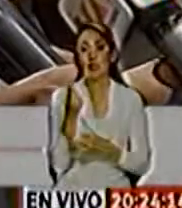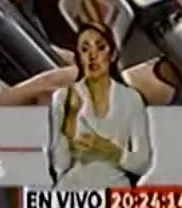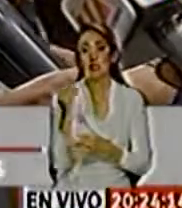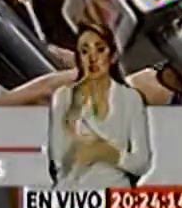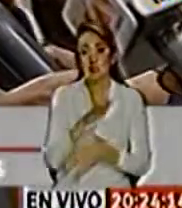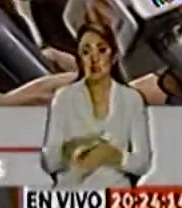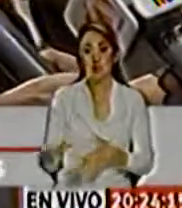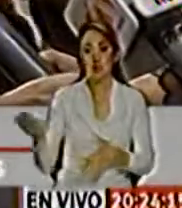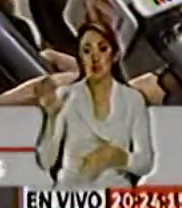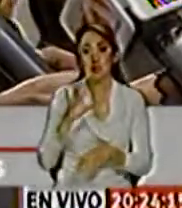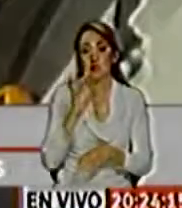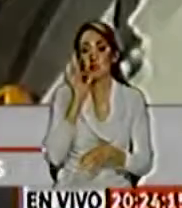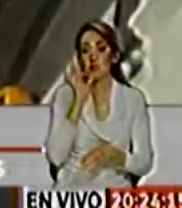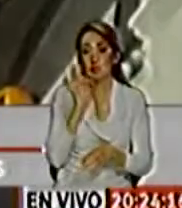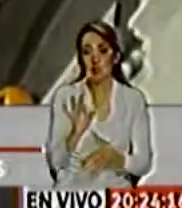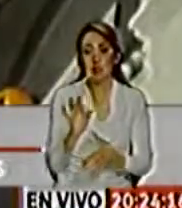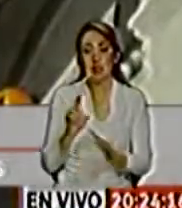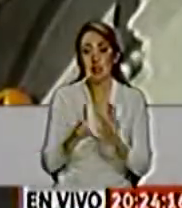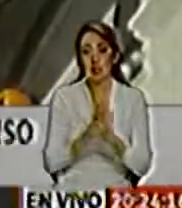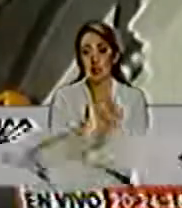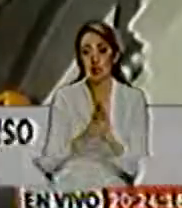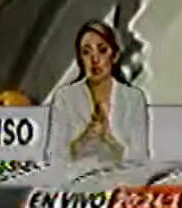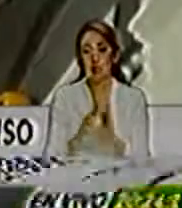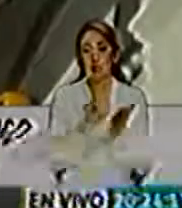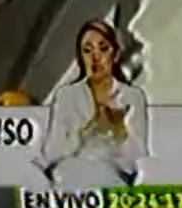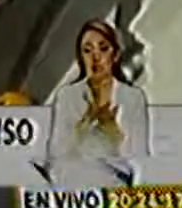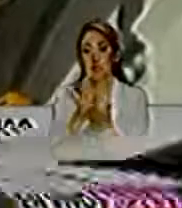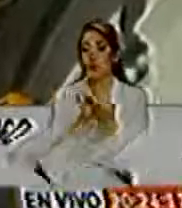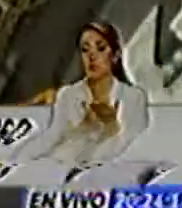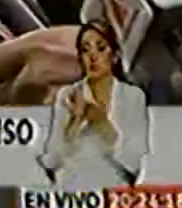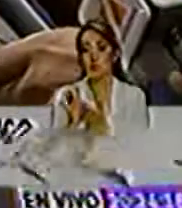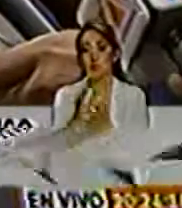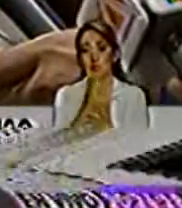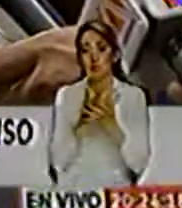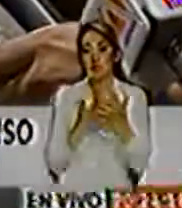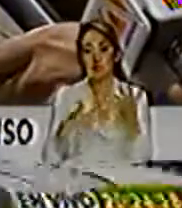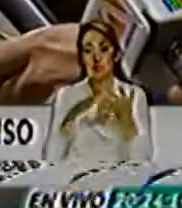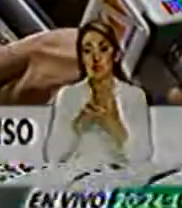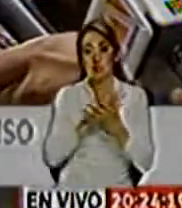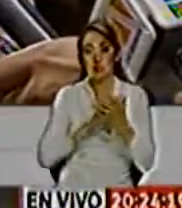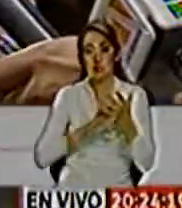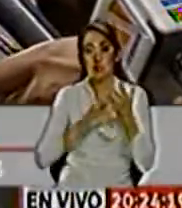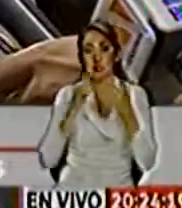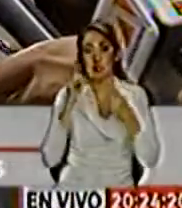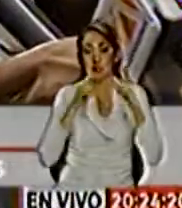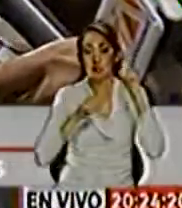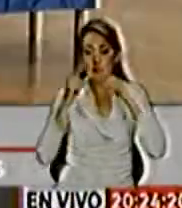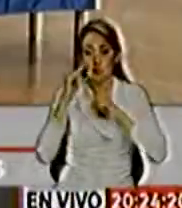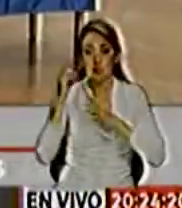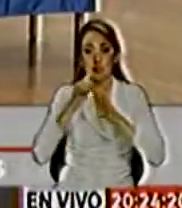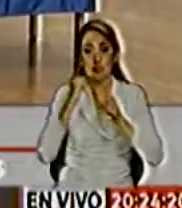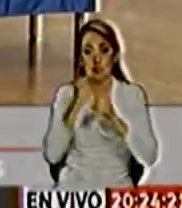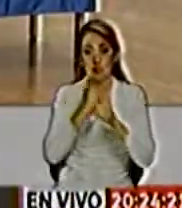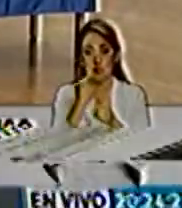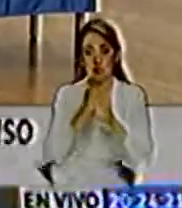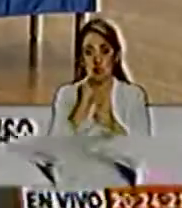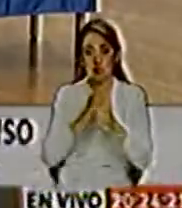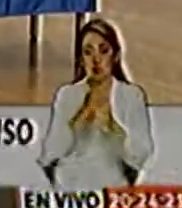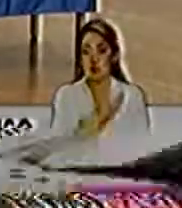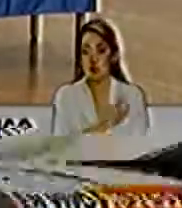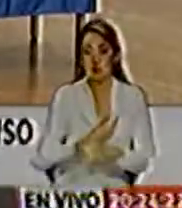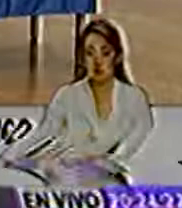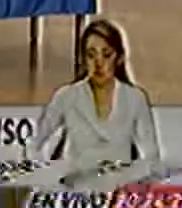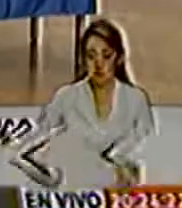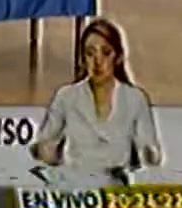parte legal de los trabajadores, ¿no? Los despidos se cumplirán de acuerdo a un cronograma. Porque tampoco podemos afectar la operatividad de la empresa. El presidente del Comité